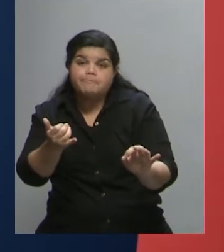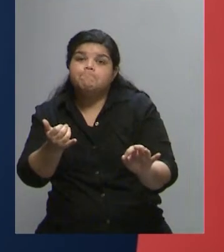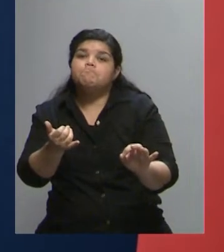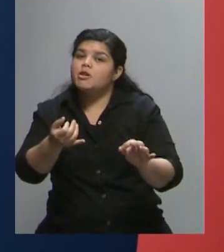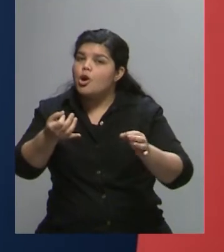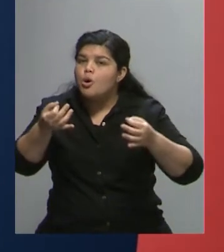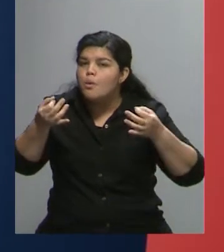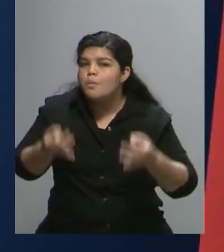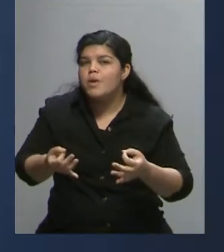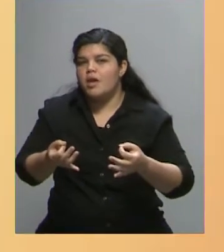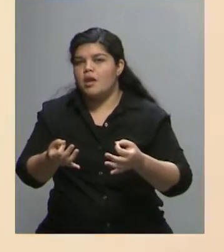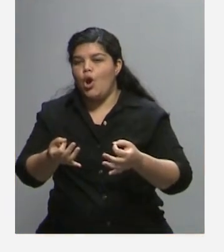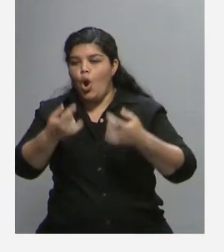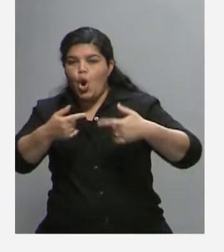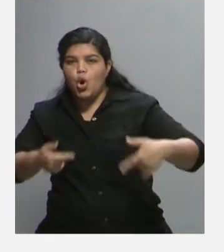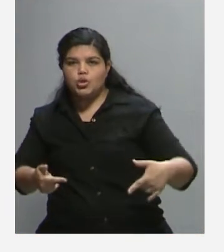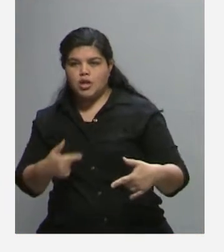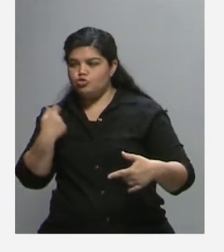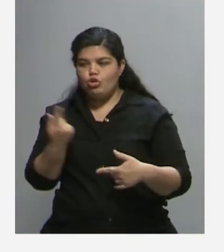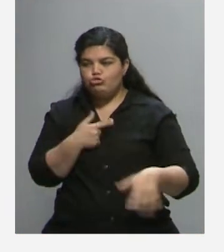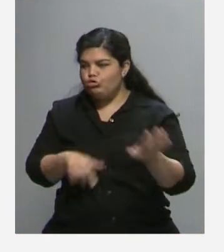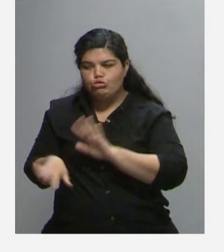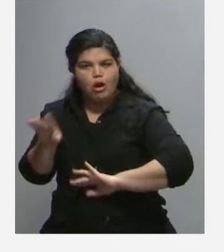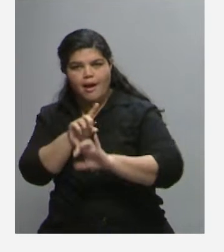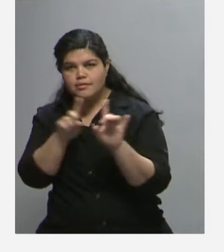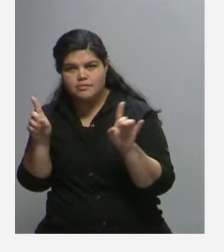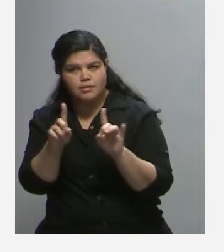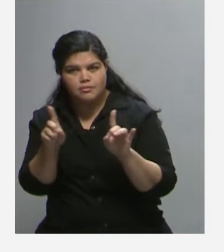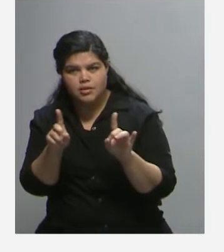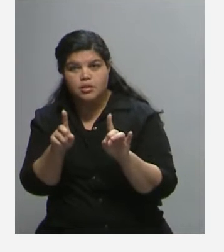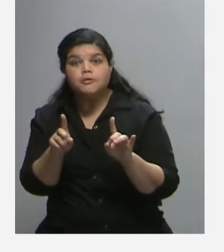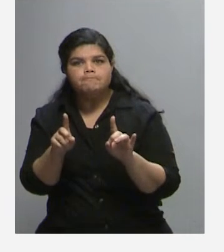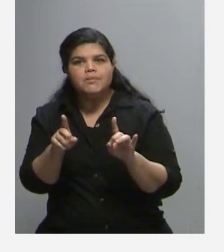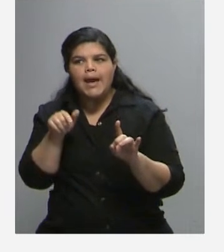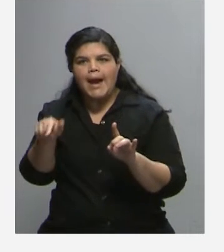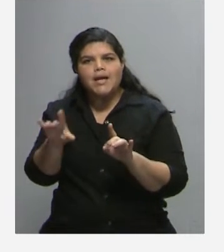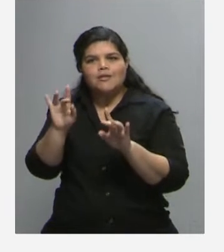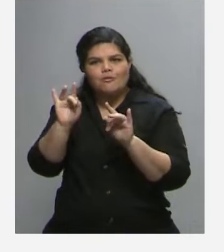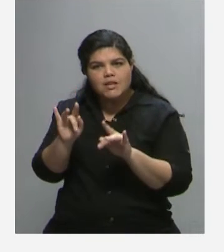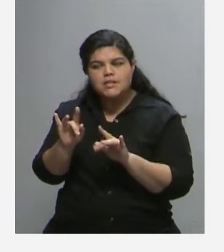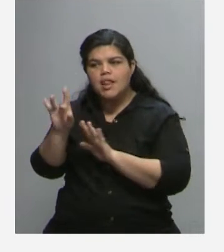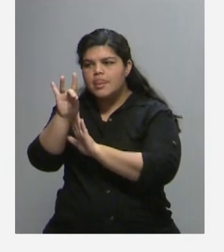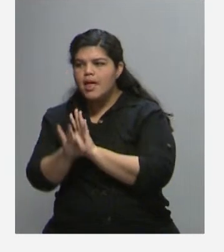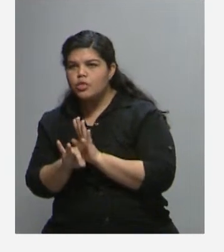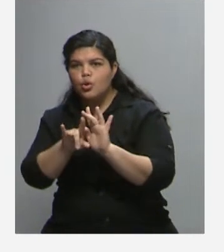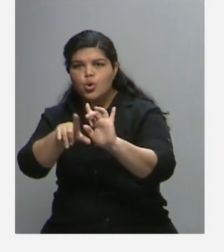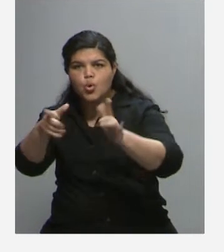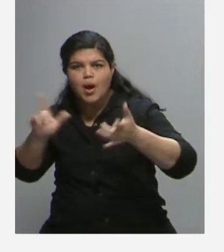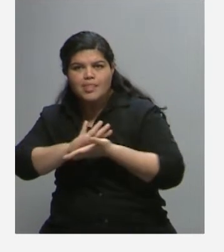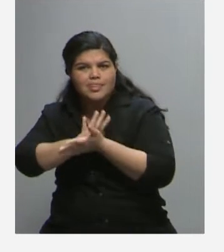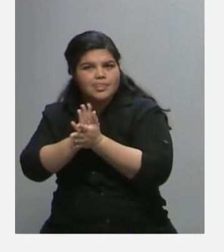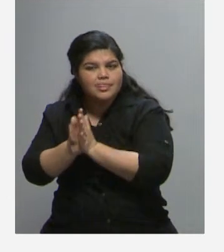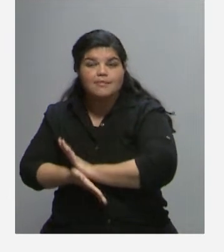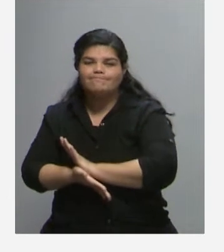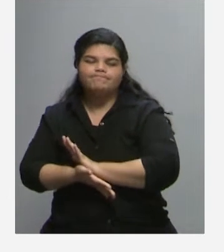Data no dice nada acerca de lo que uno no hace, y mucho menos lo que uno haría. ¿Está bien? Entonces, en definitiva, esto puede ser una disquisición filosófica,